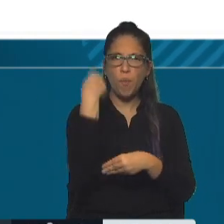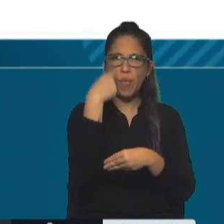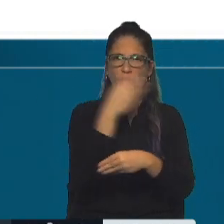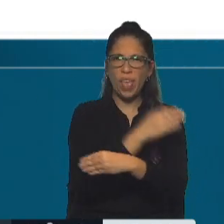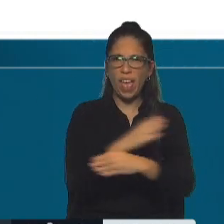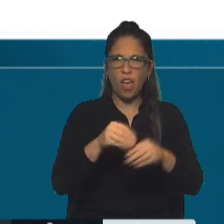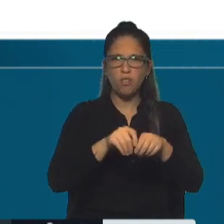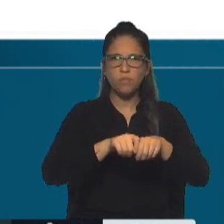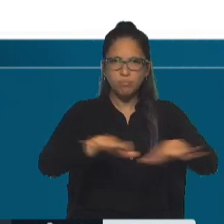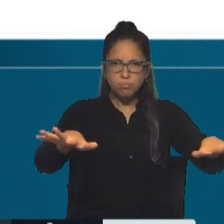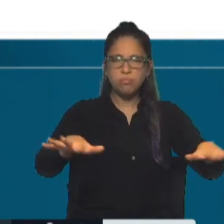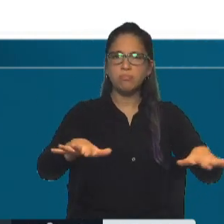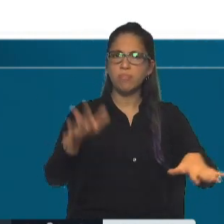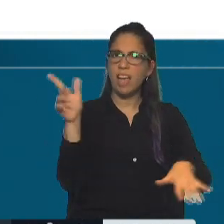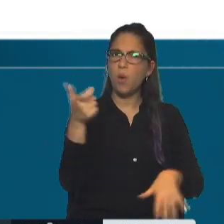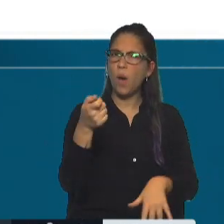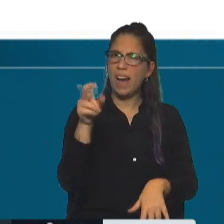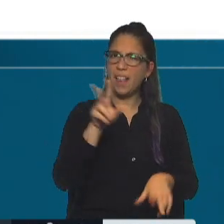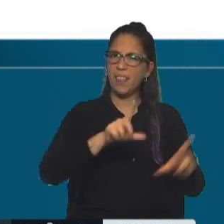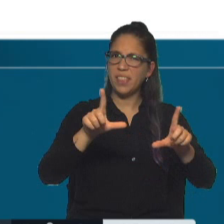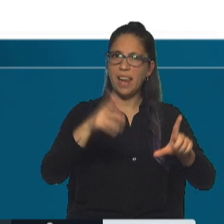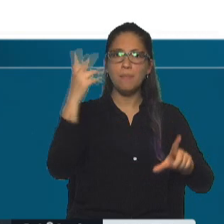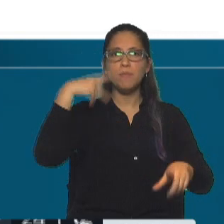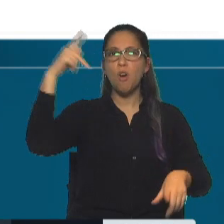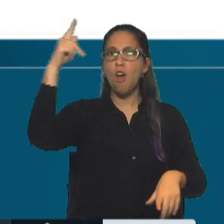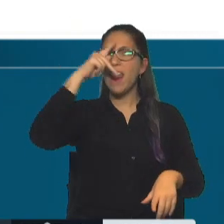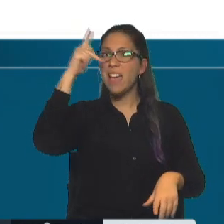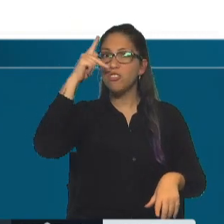un canal de televisión, Néstor